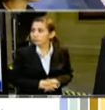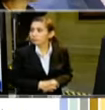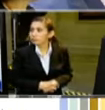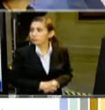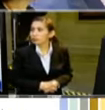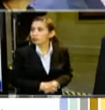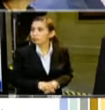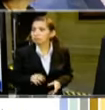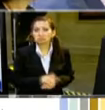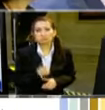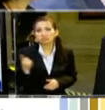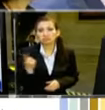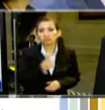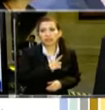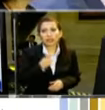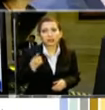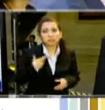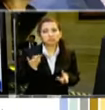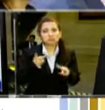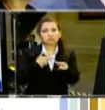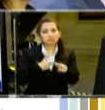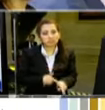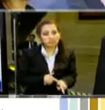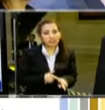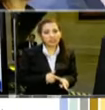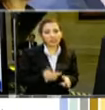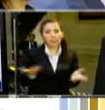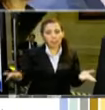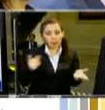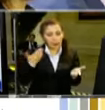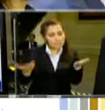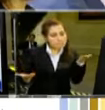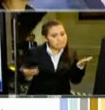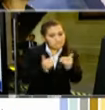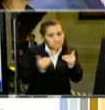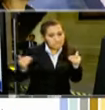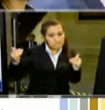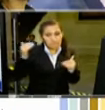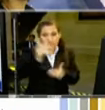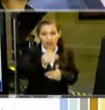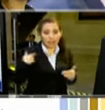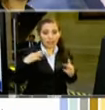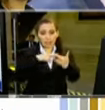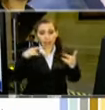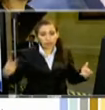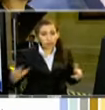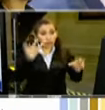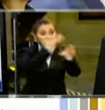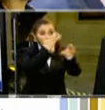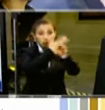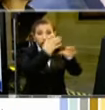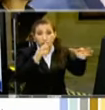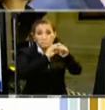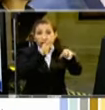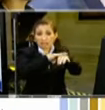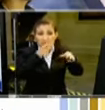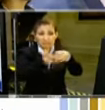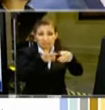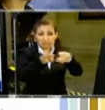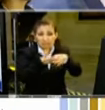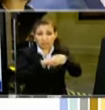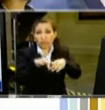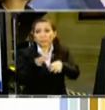¿Por qué hemos mantenido esa proporción tan alta de la relación económica con Estados Unidos? Entre muchas